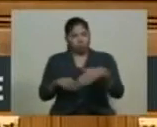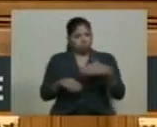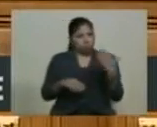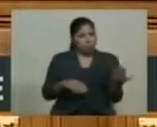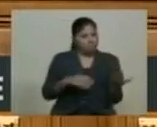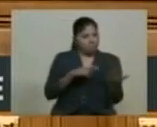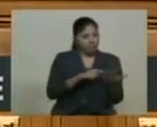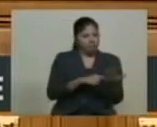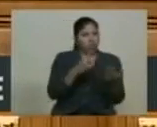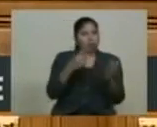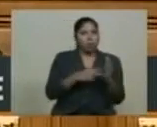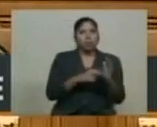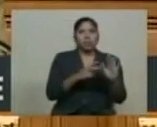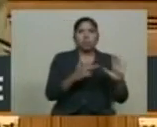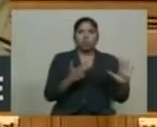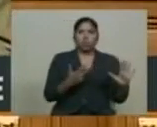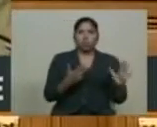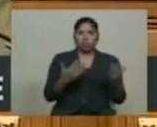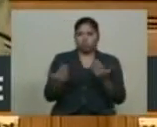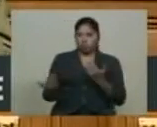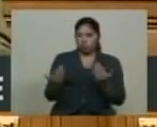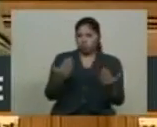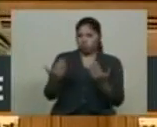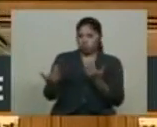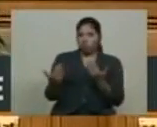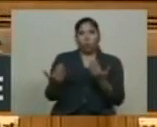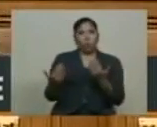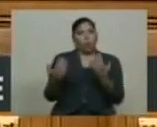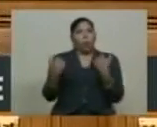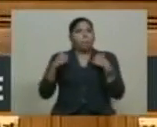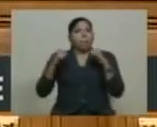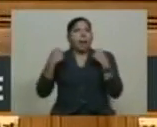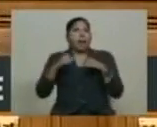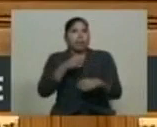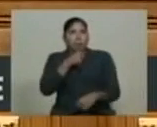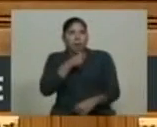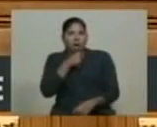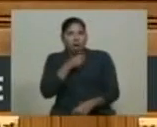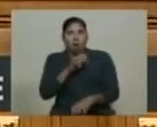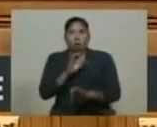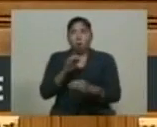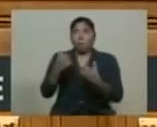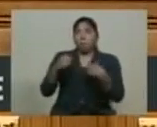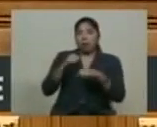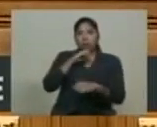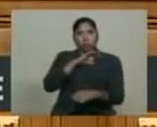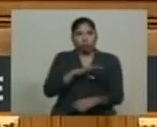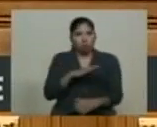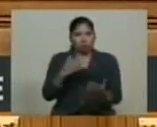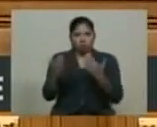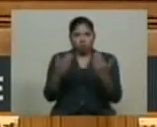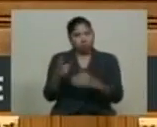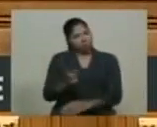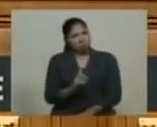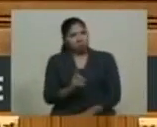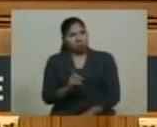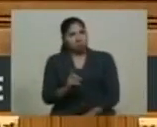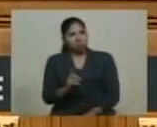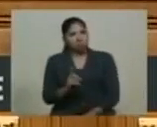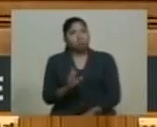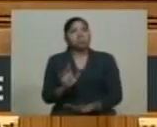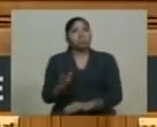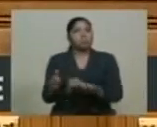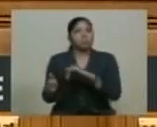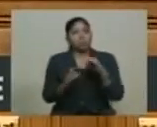no hacemos un ejercicio periodístico ni historiográfico. Sencillamente buscamos en